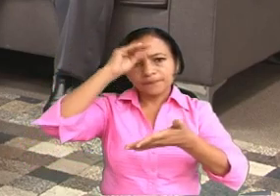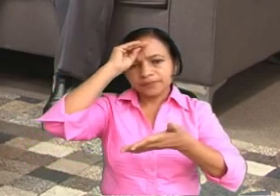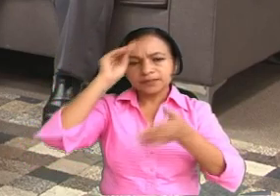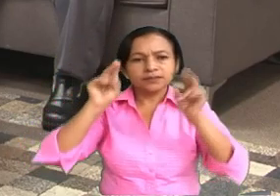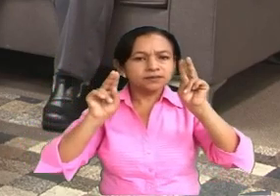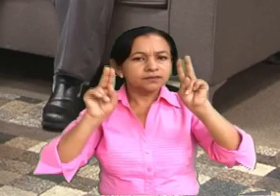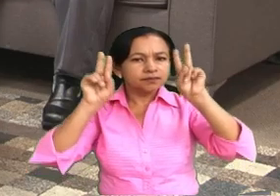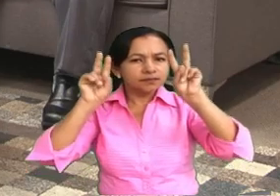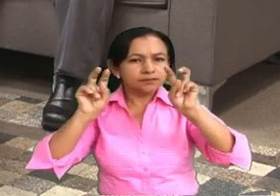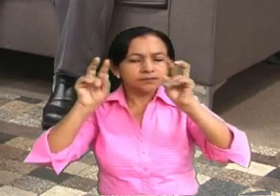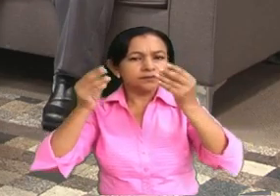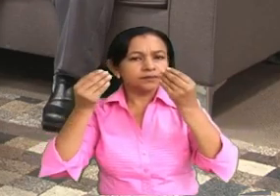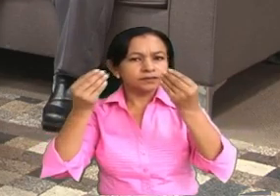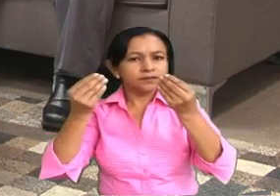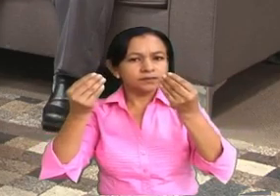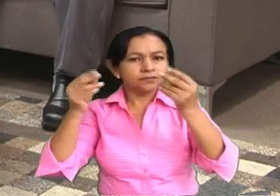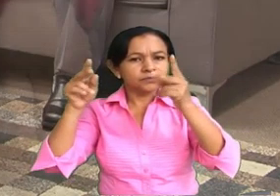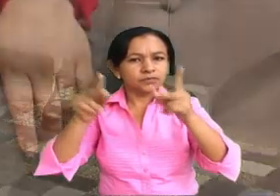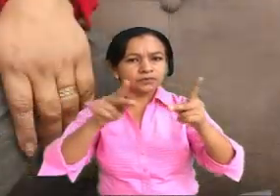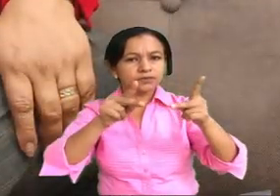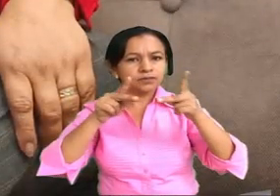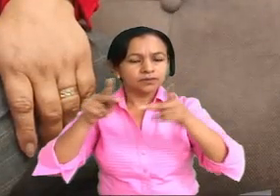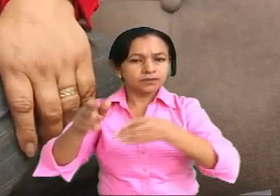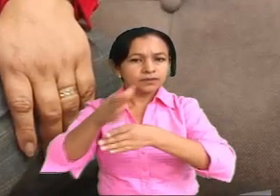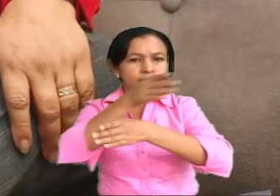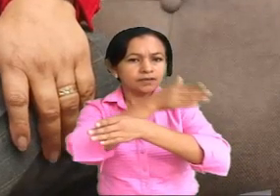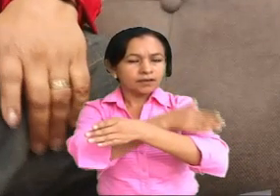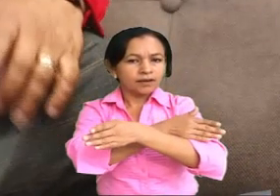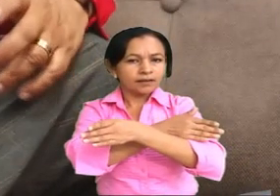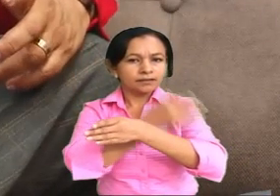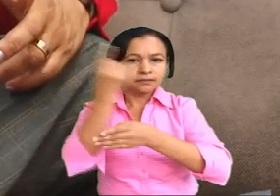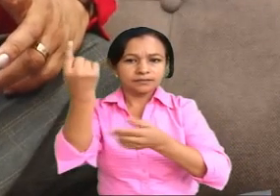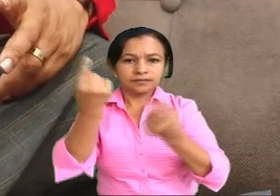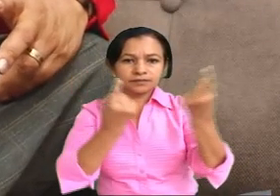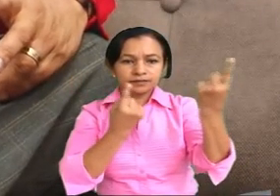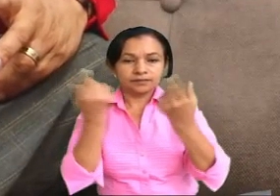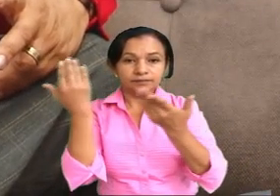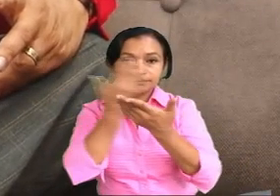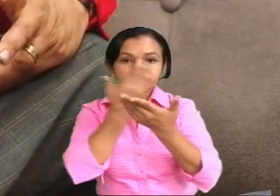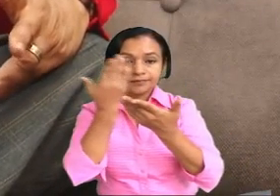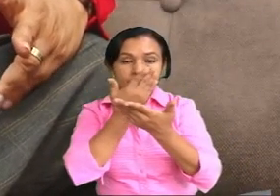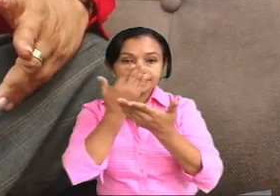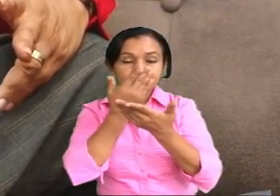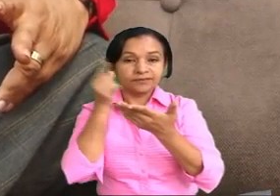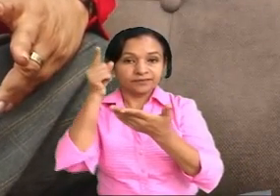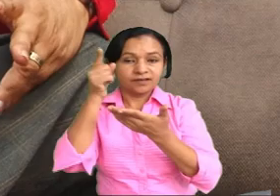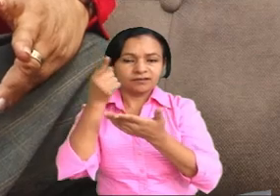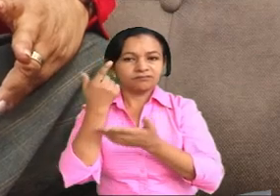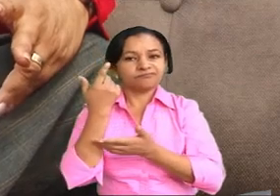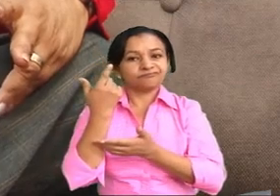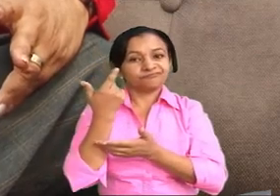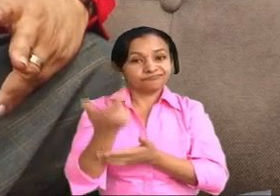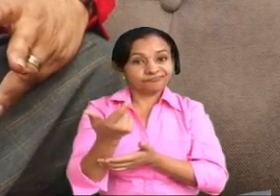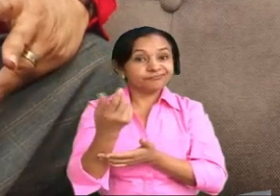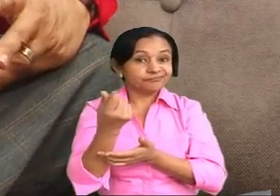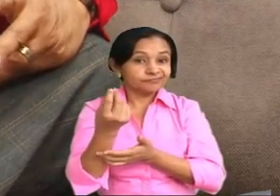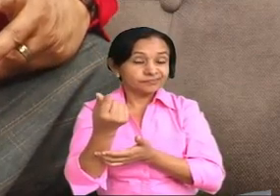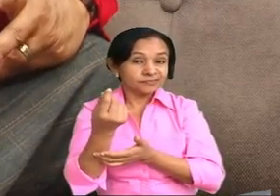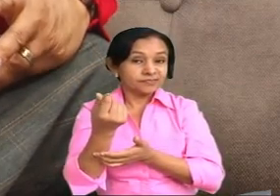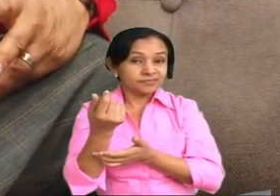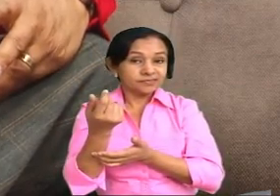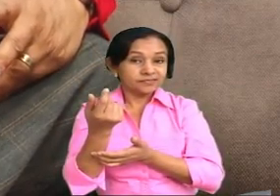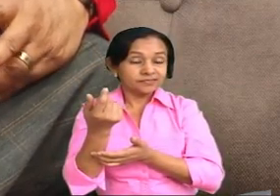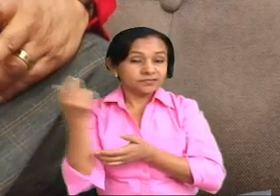muchas personas que antes venían a estudiar de la Costa Caribe, lógico, los que tenían más posibilidades económicas,